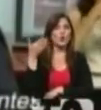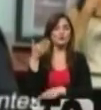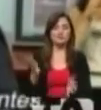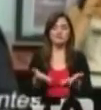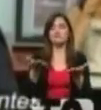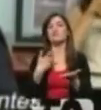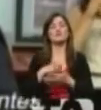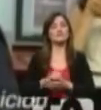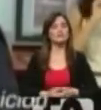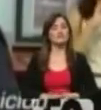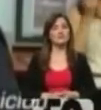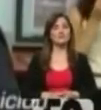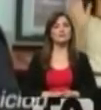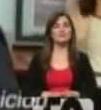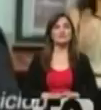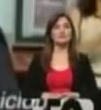incentivos existentes.